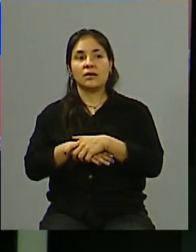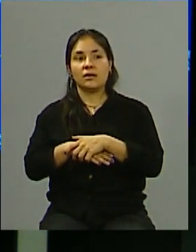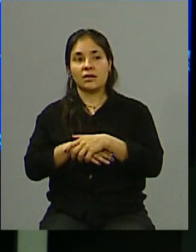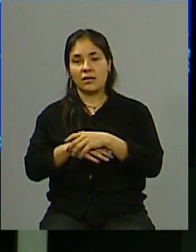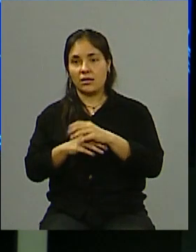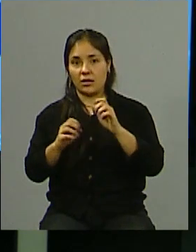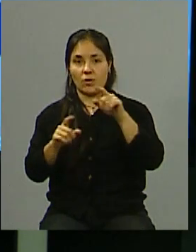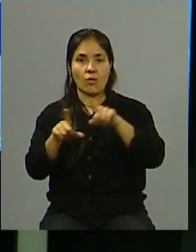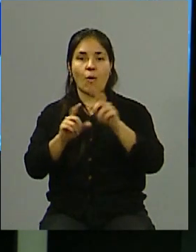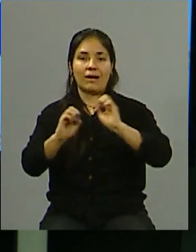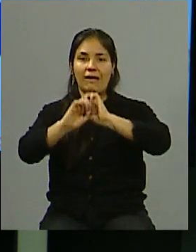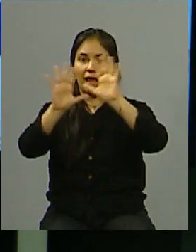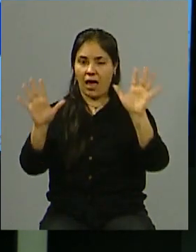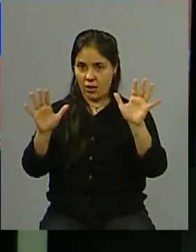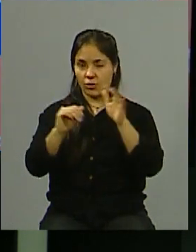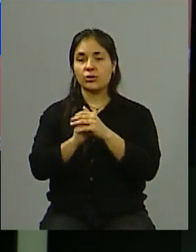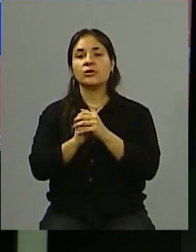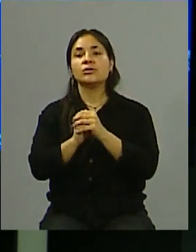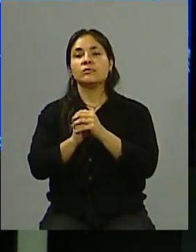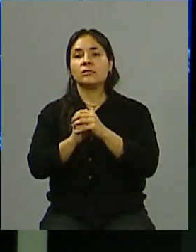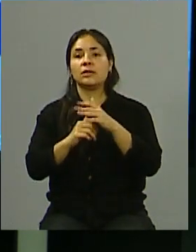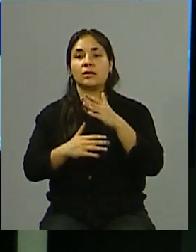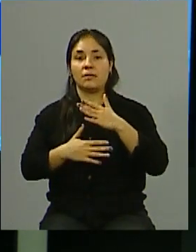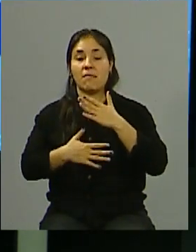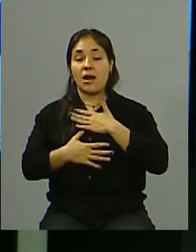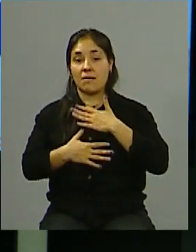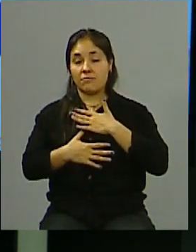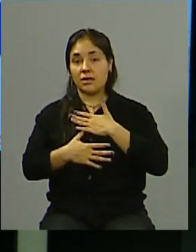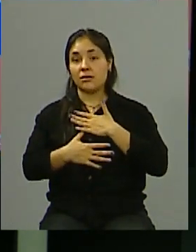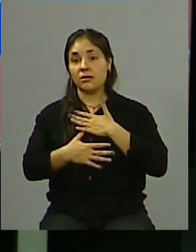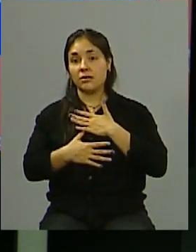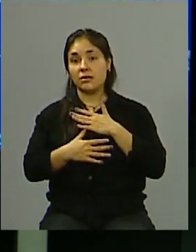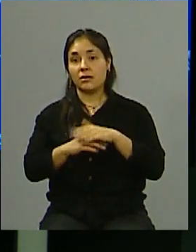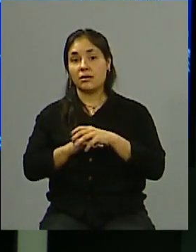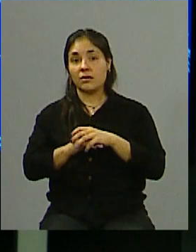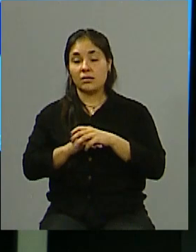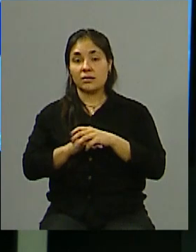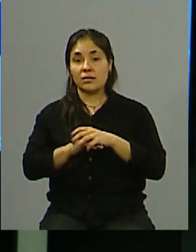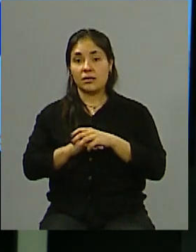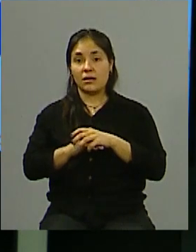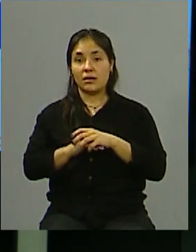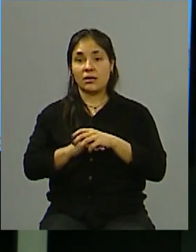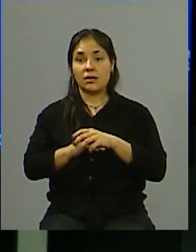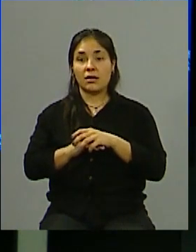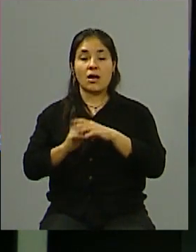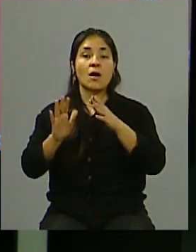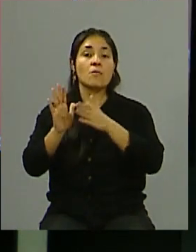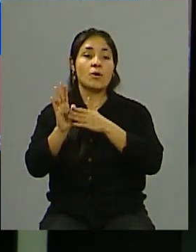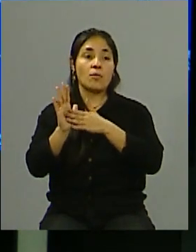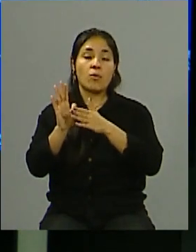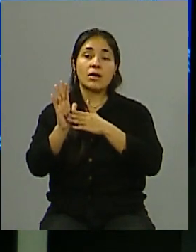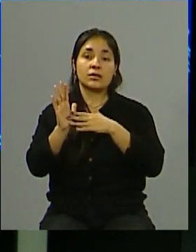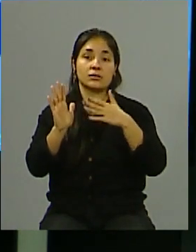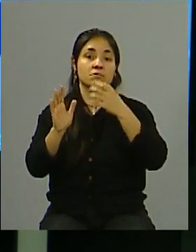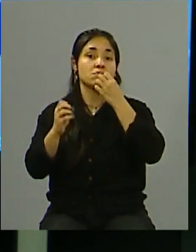lineamientos claros que, te repito, lo que yo valoro es que nos podemos acercar mejor a ciertas propuestas que si no fuese